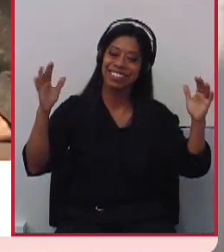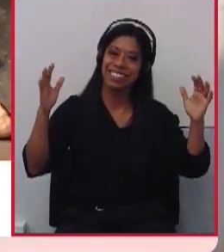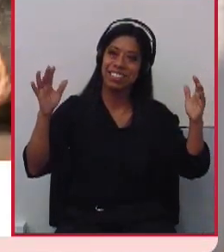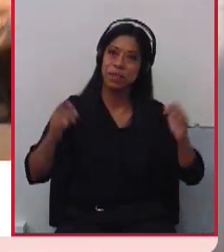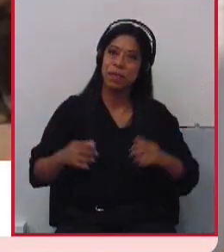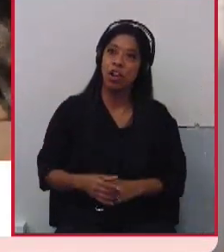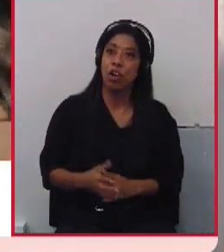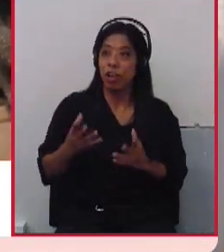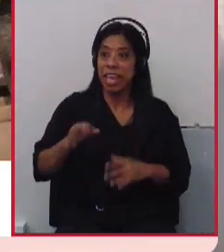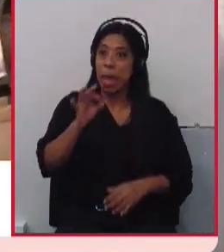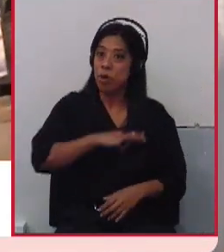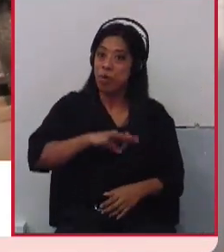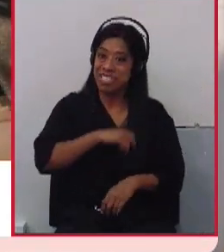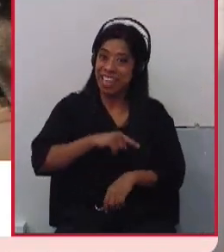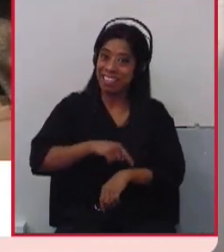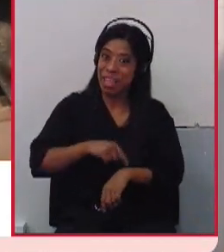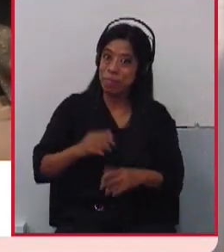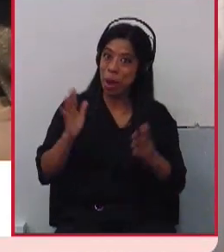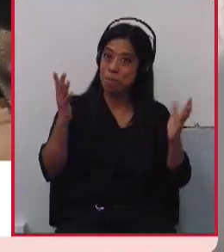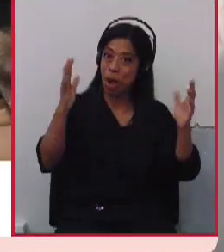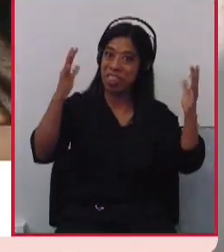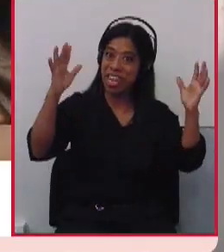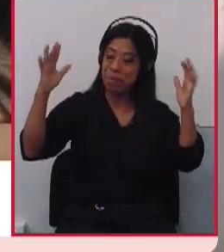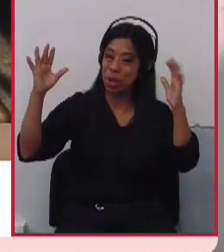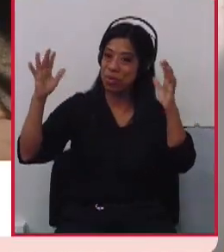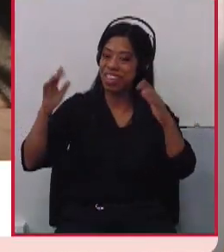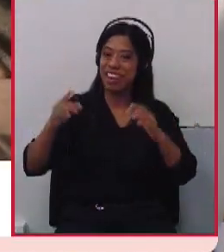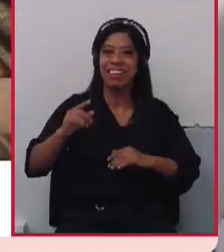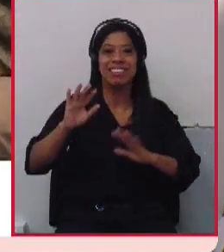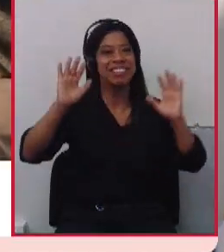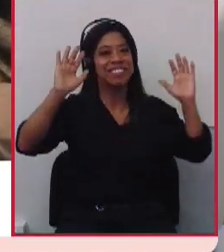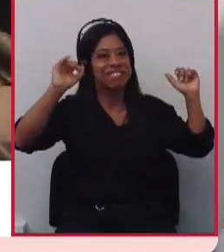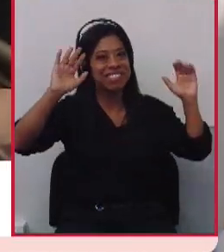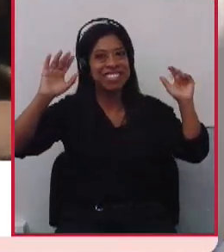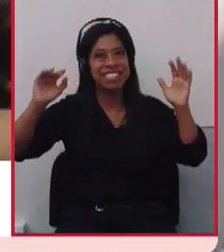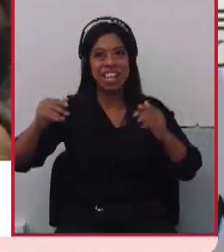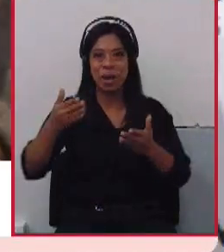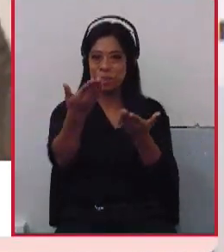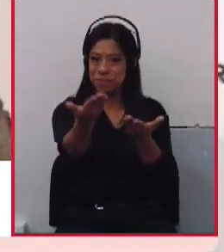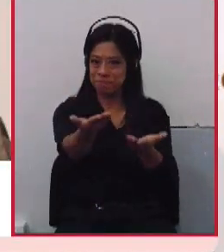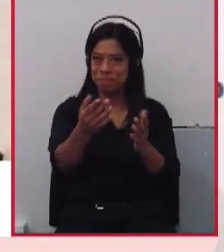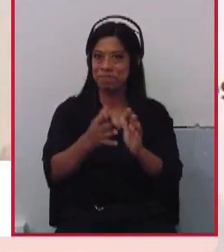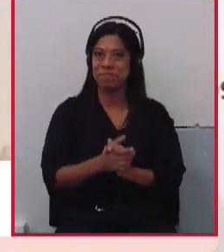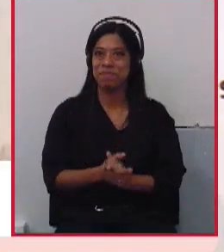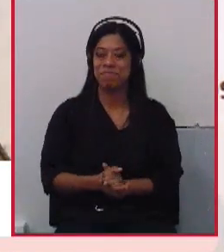Creo que aprovechamos el aplauso para seguir aplaudiendo y despedirlo acá a nuestro...